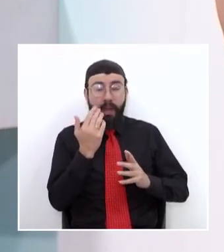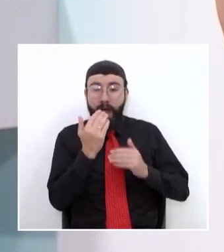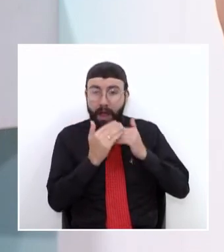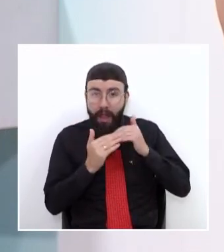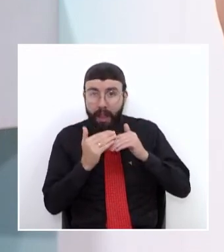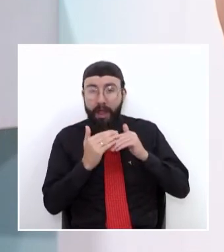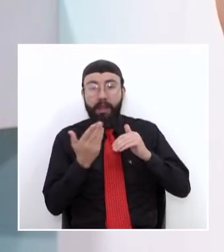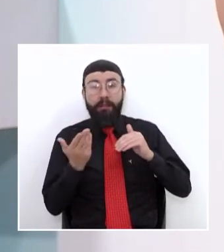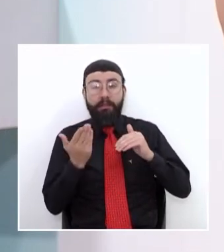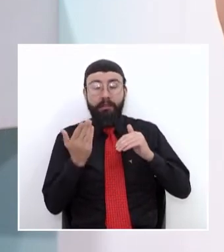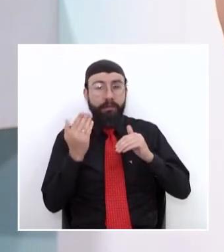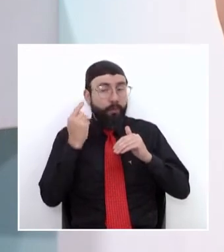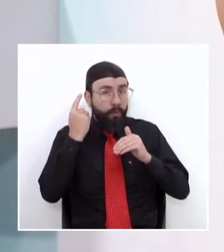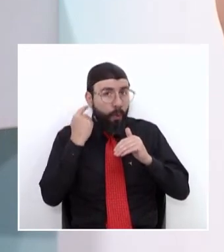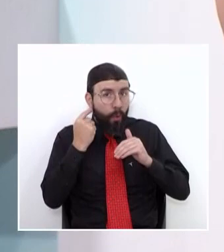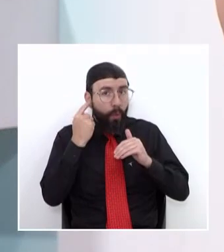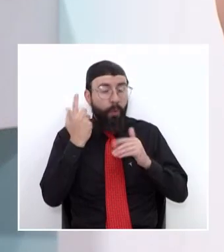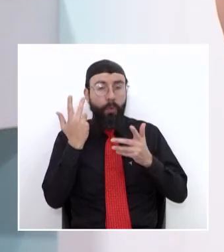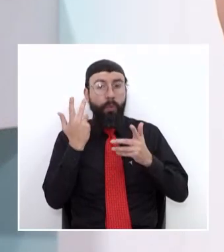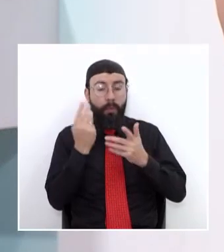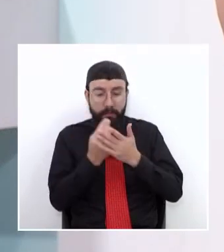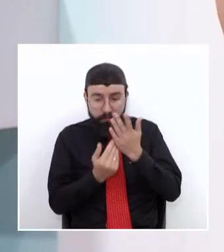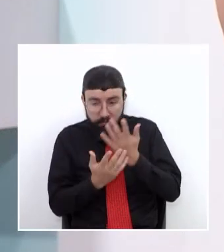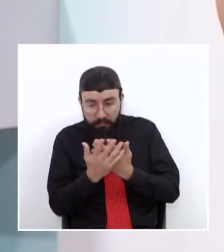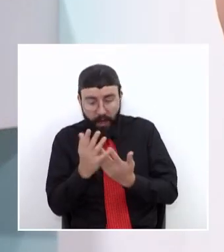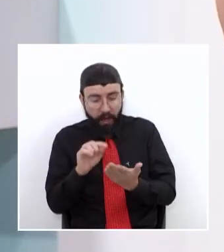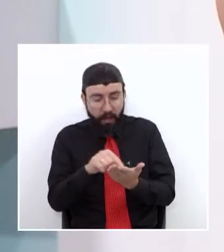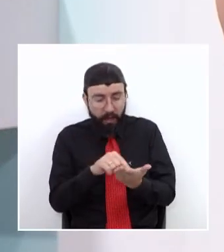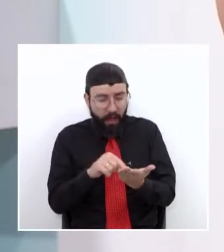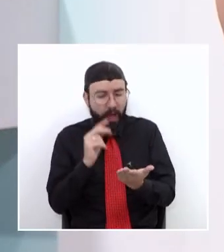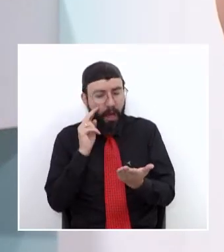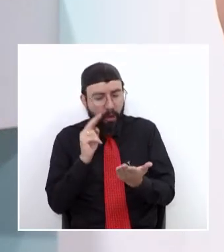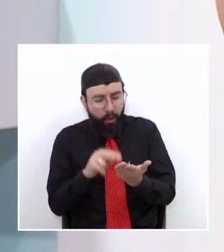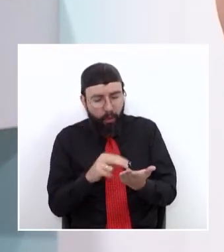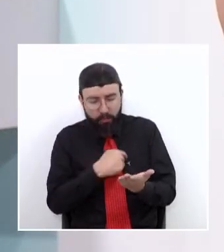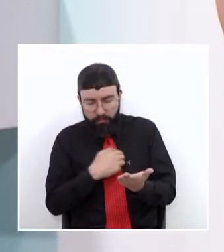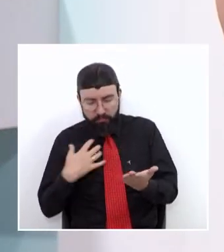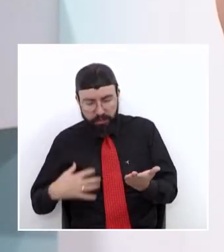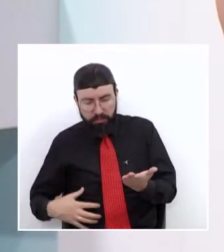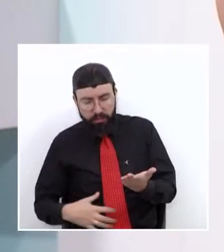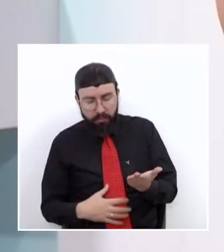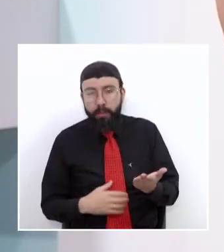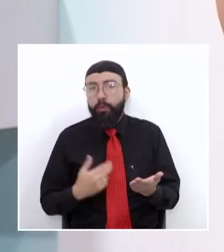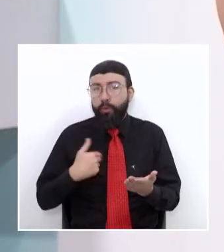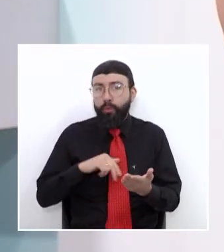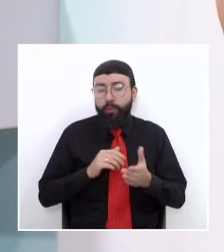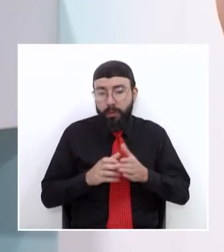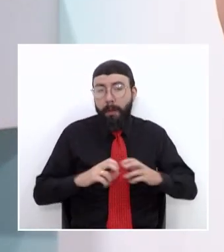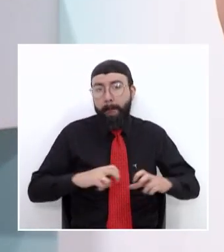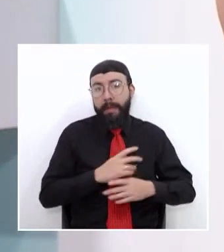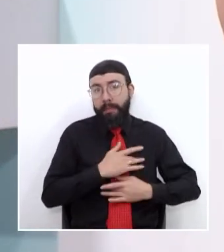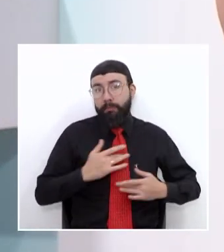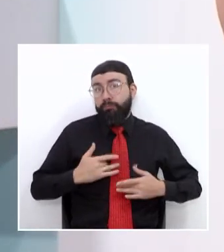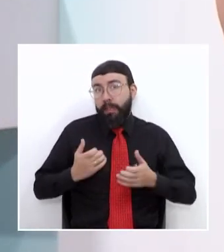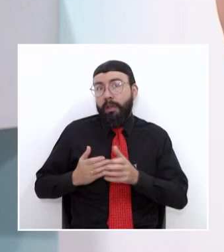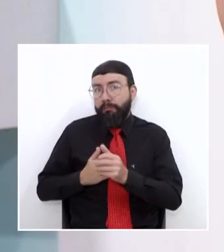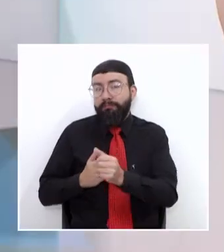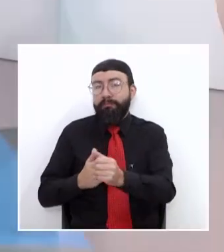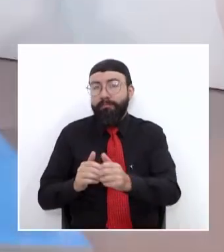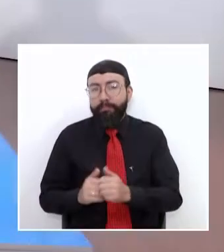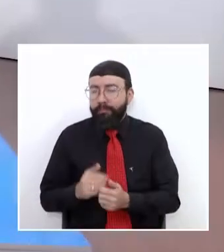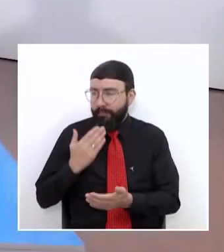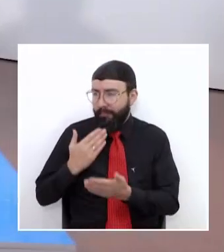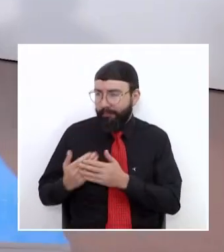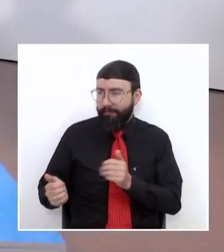las manos. Y ese concepto de medicina integral es lo que nosotros tratamos de direccionar en nuestros parques de la salud. Doctor Andrés Felipe Rosas, muchas gracias por